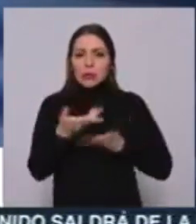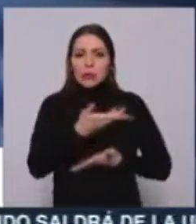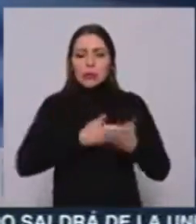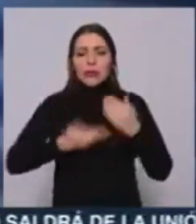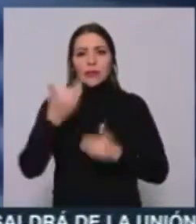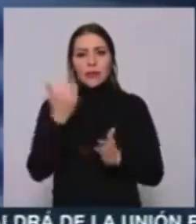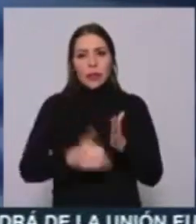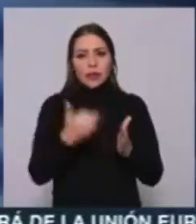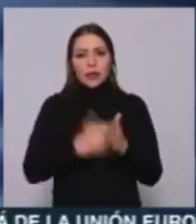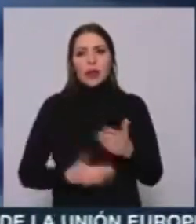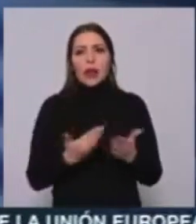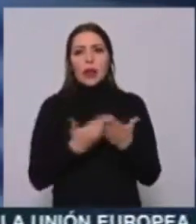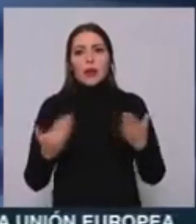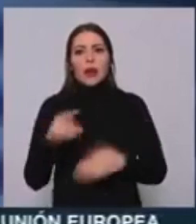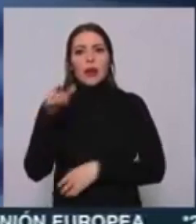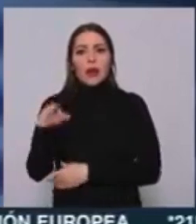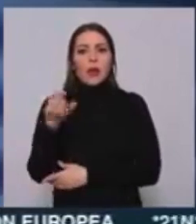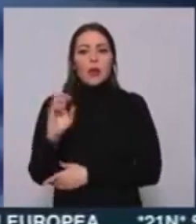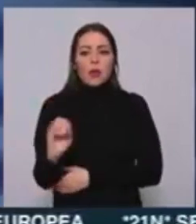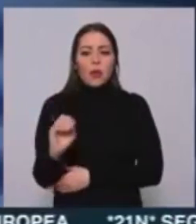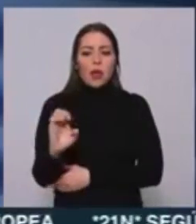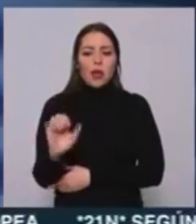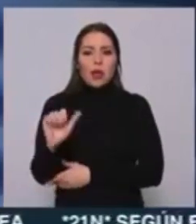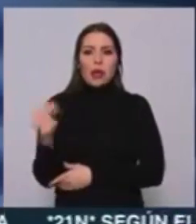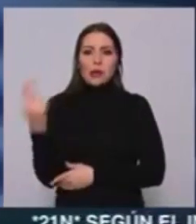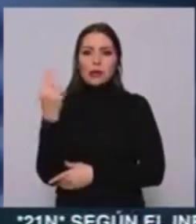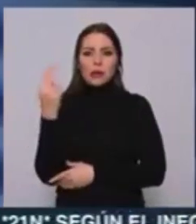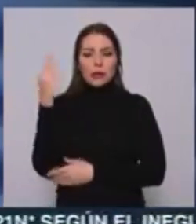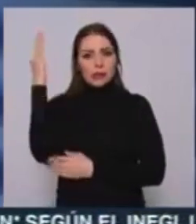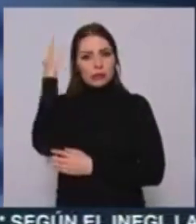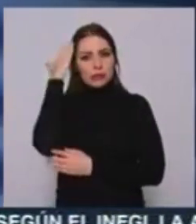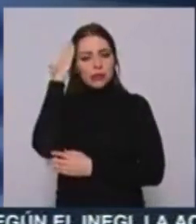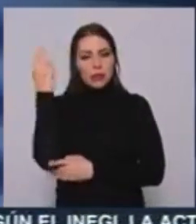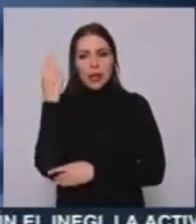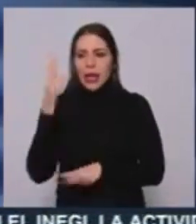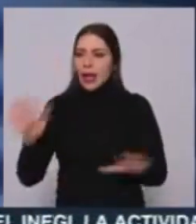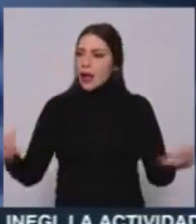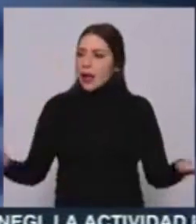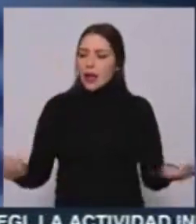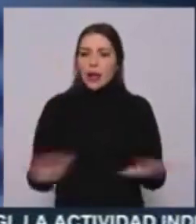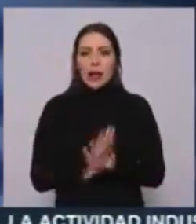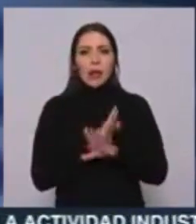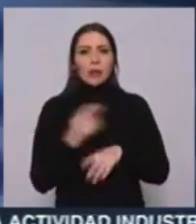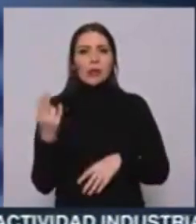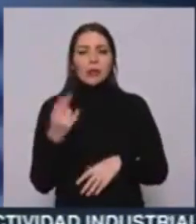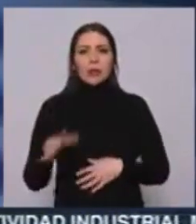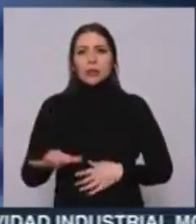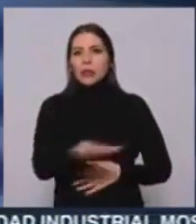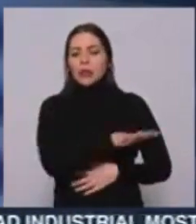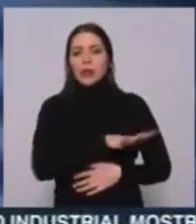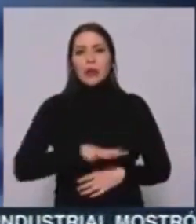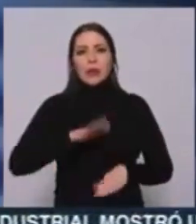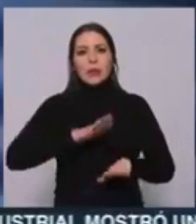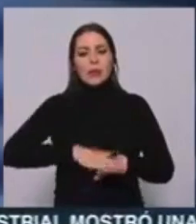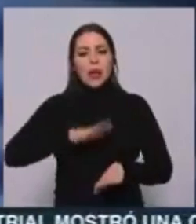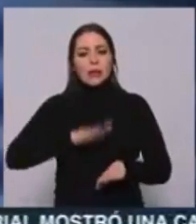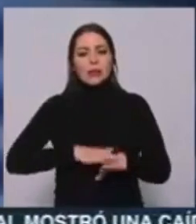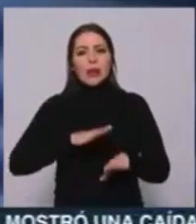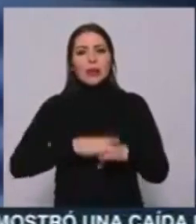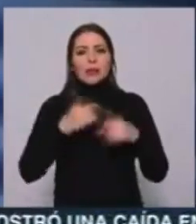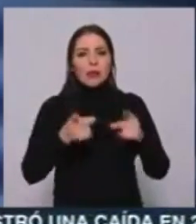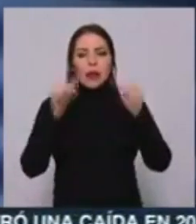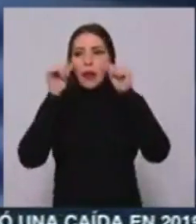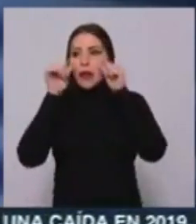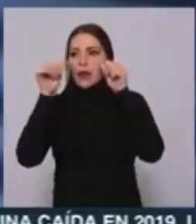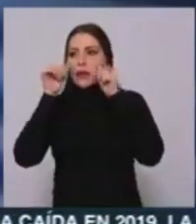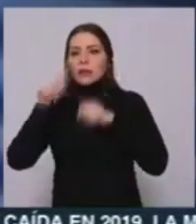un cambio de liderazgo y necesita revitalizarse como organización, necesita responder más a las necesidades